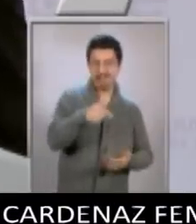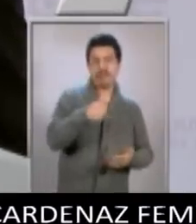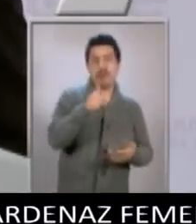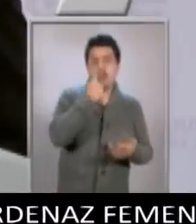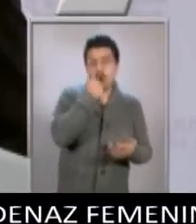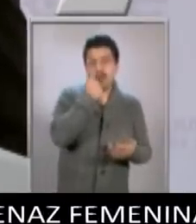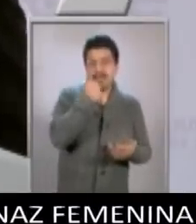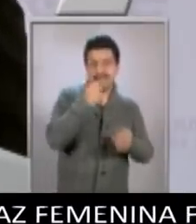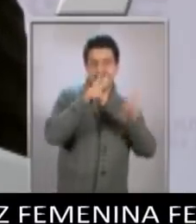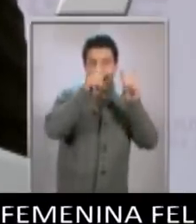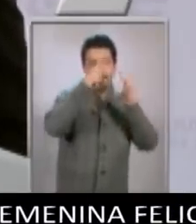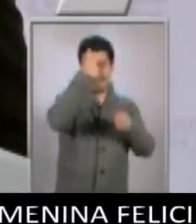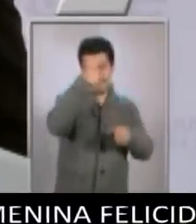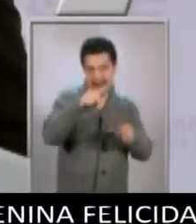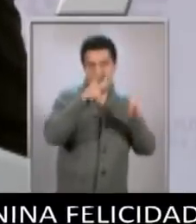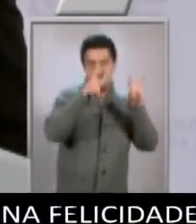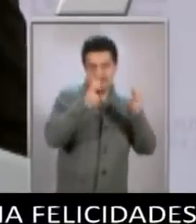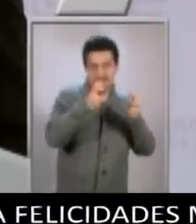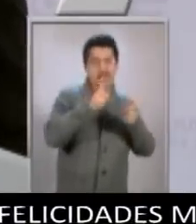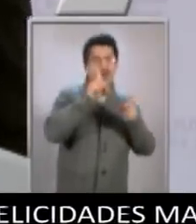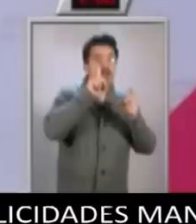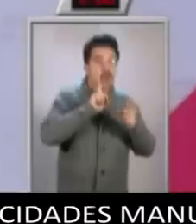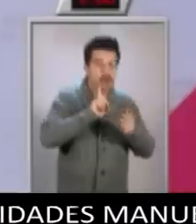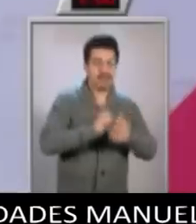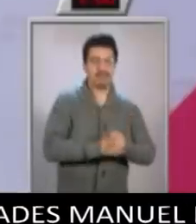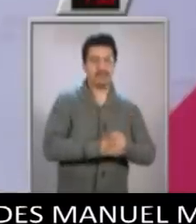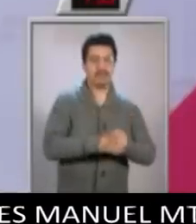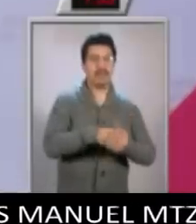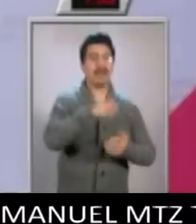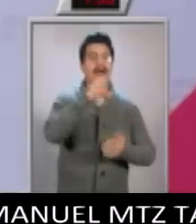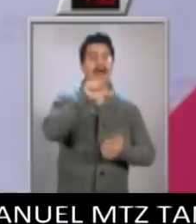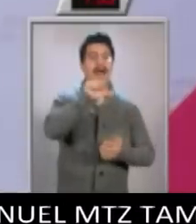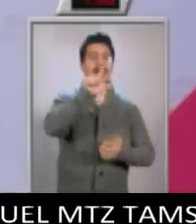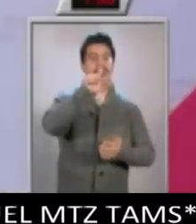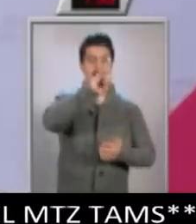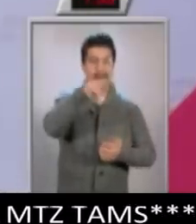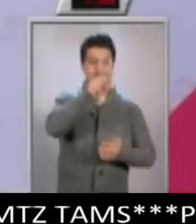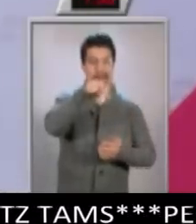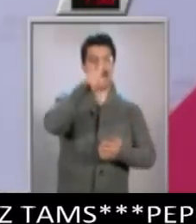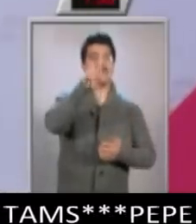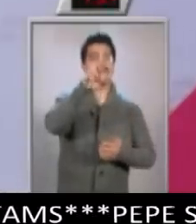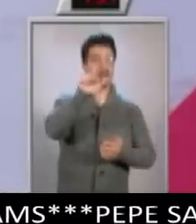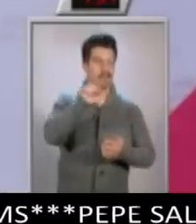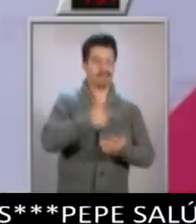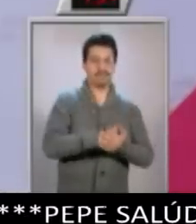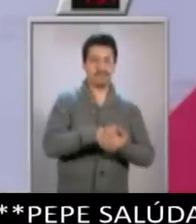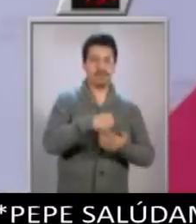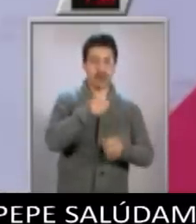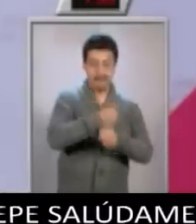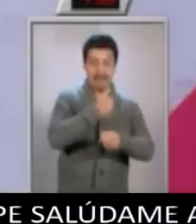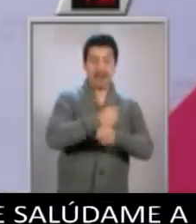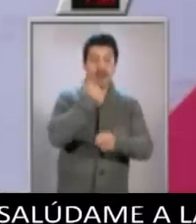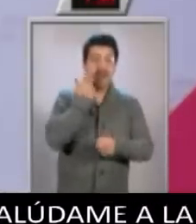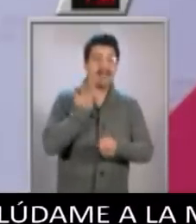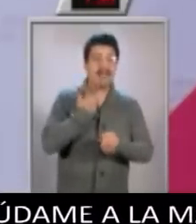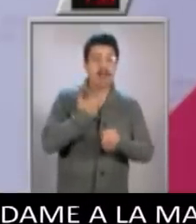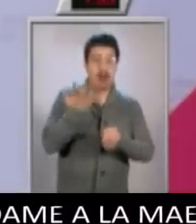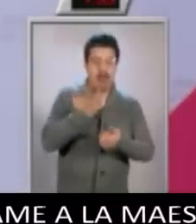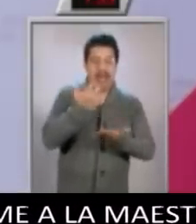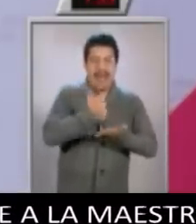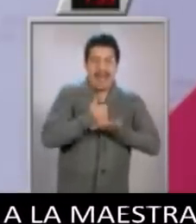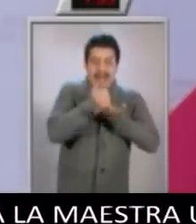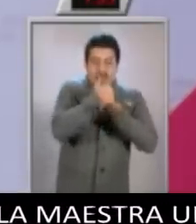cumplir lo que los representantes de los partidos acordaron con el Instituto Electoral. Entonces, sinceramente,